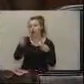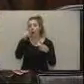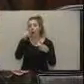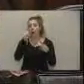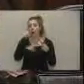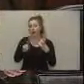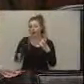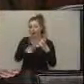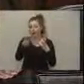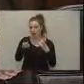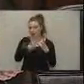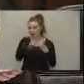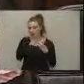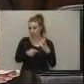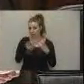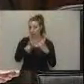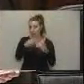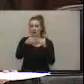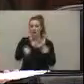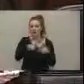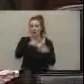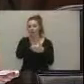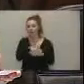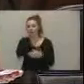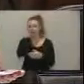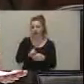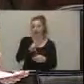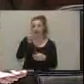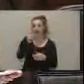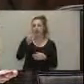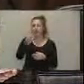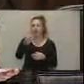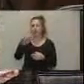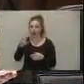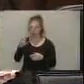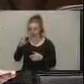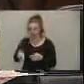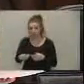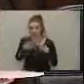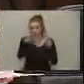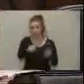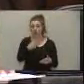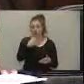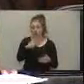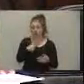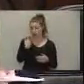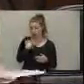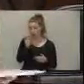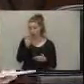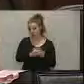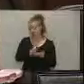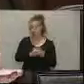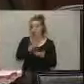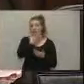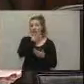varios municipios como Sierol, Aviana, Mieres, Llanera. Ya me ha dicho usted aquí en alguna otra ocasión que habían quedado